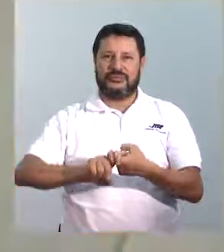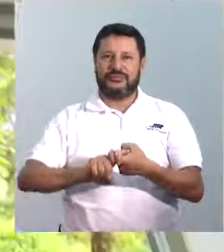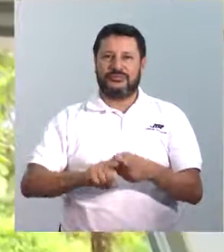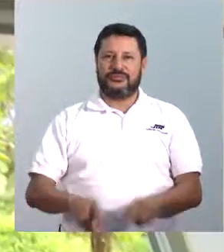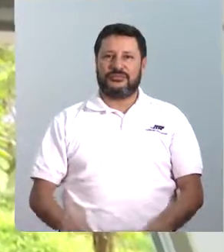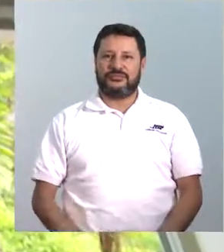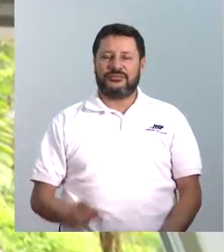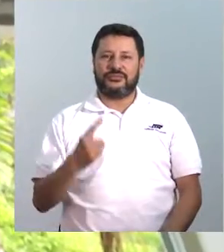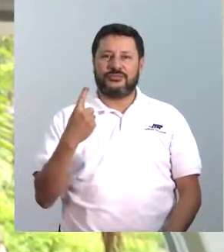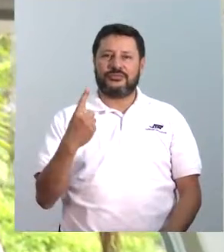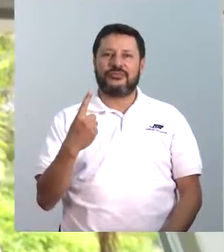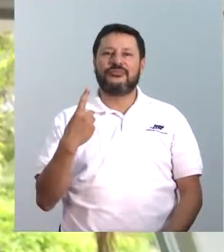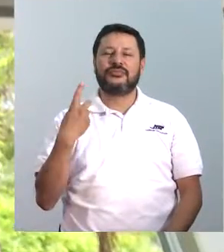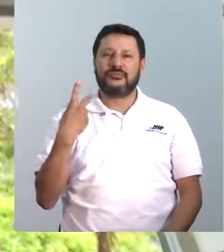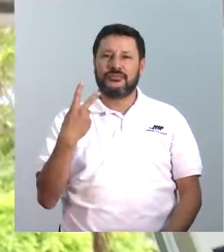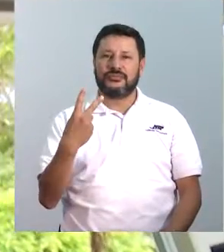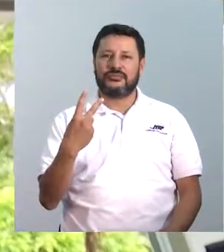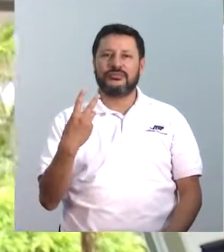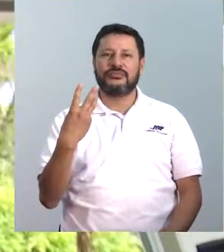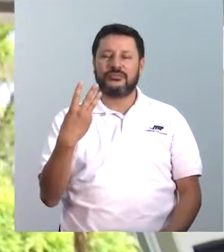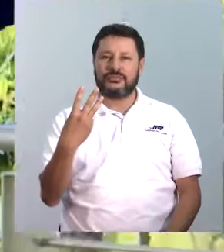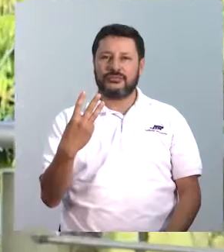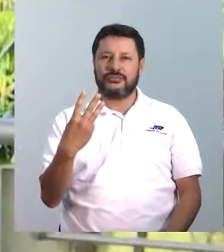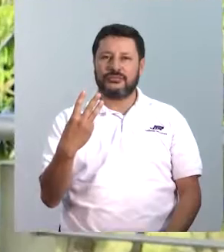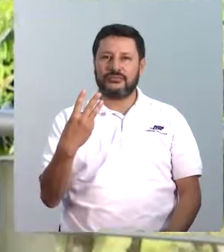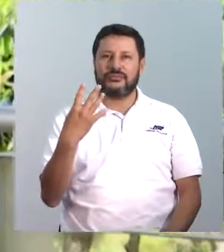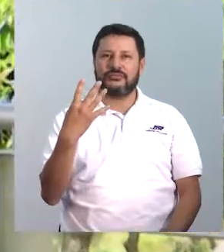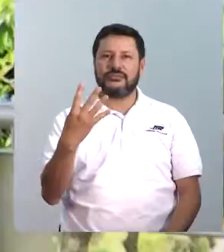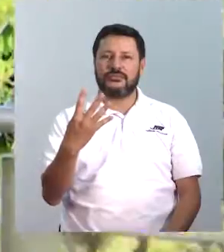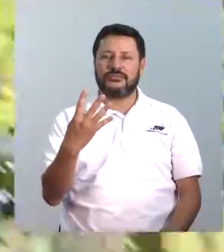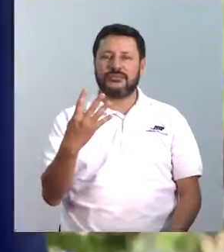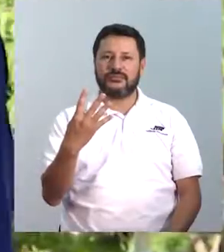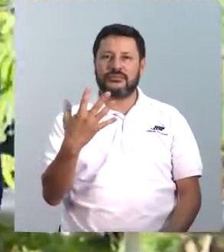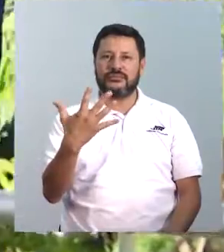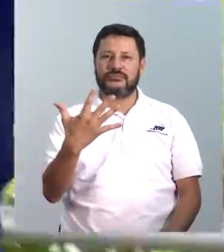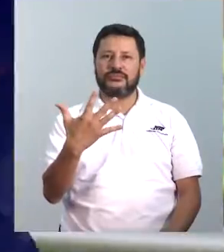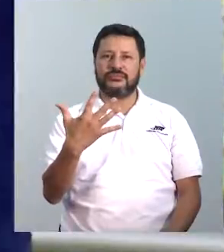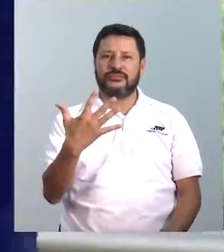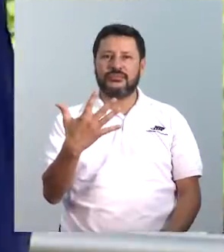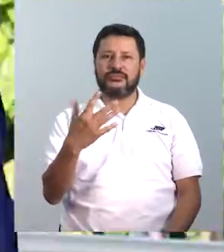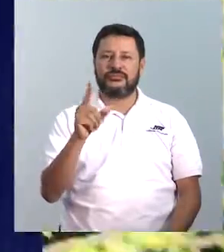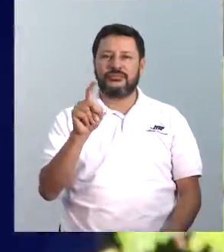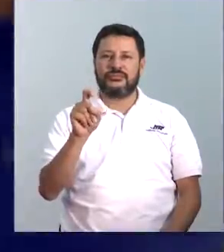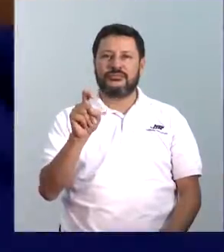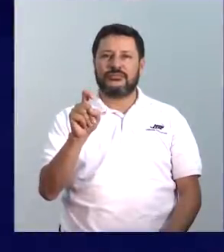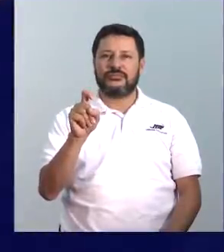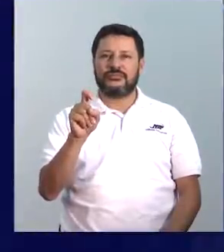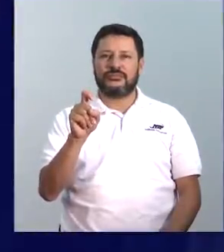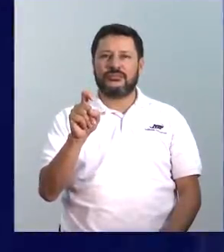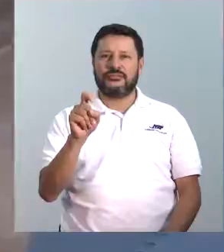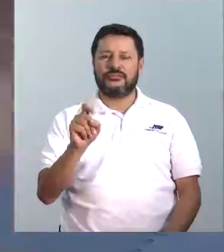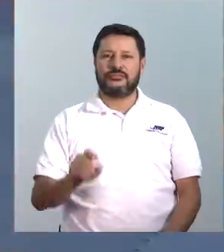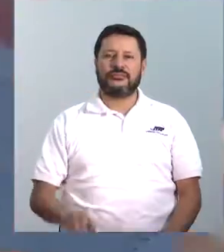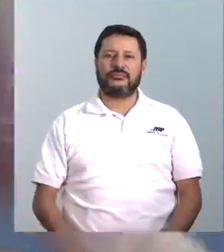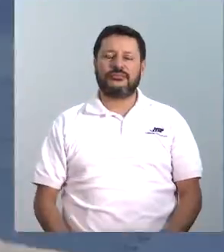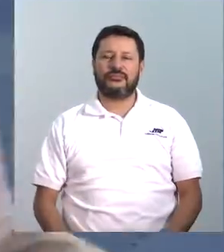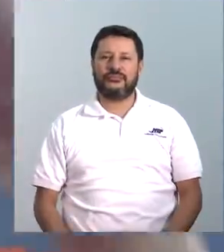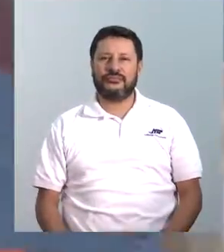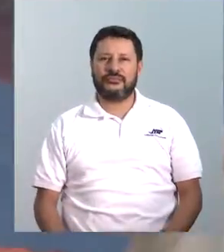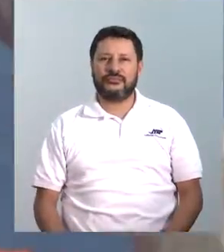vertebral. 1, 2, 3, 4, 5, 6.